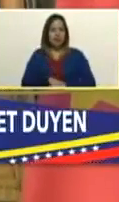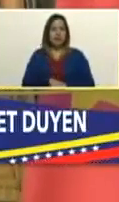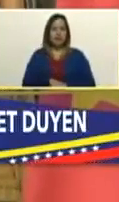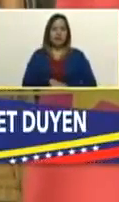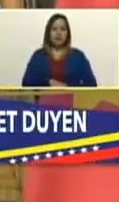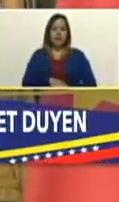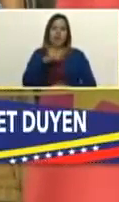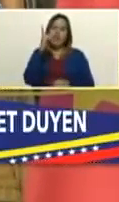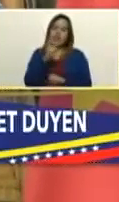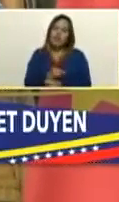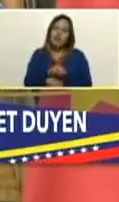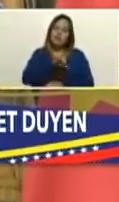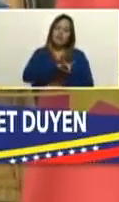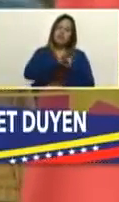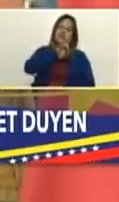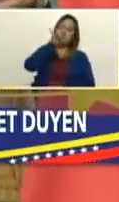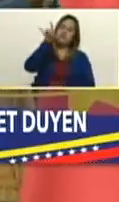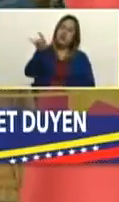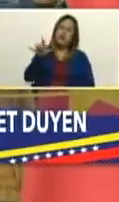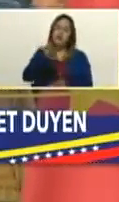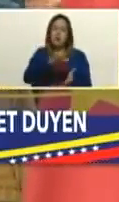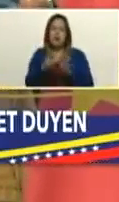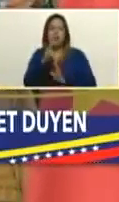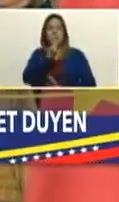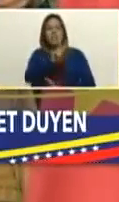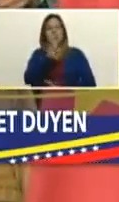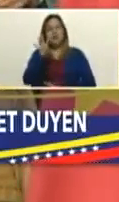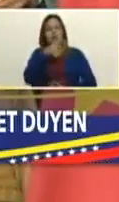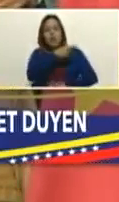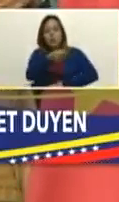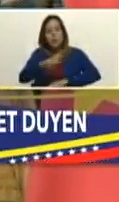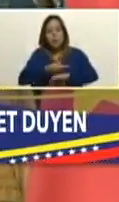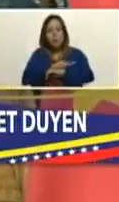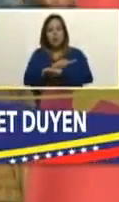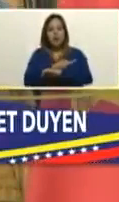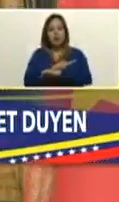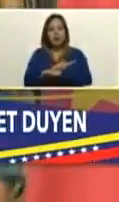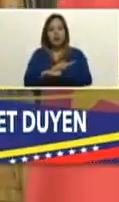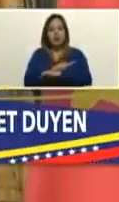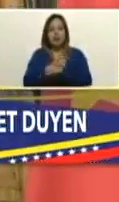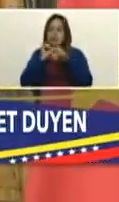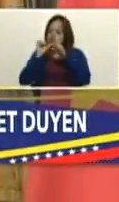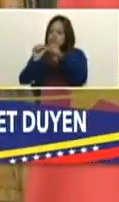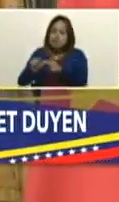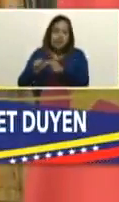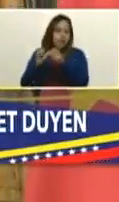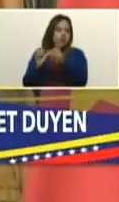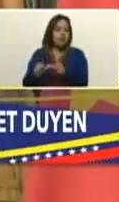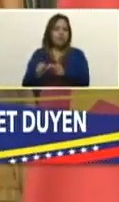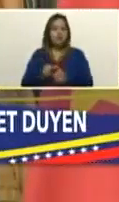tiene que volar por lo menos 24 horas de manera continua, embajadores.